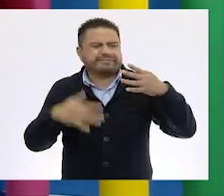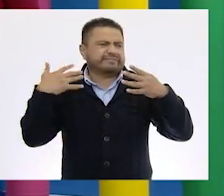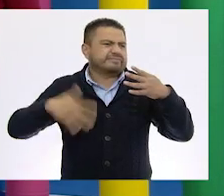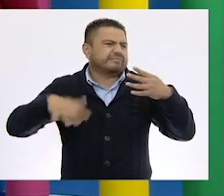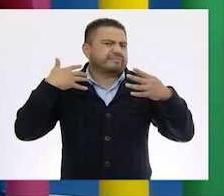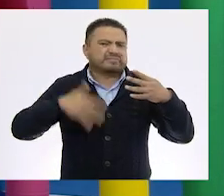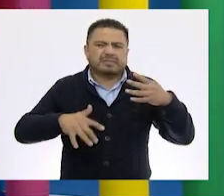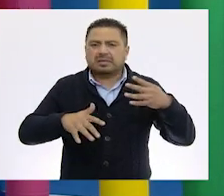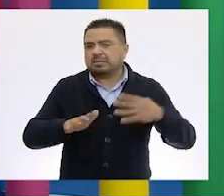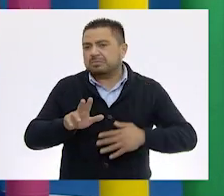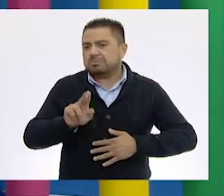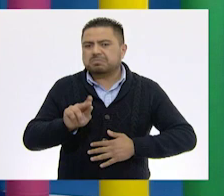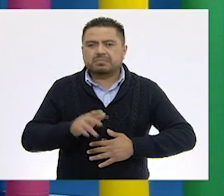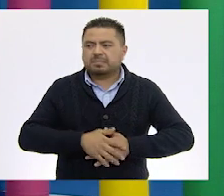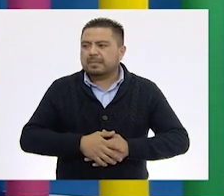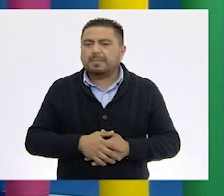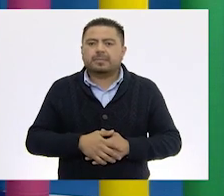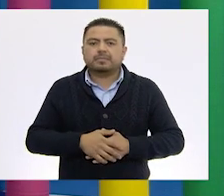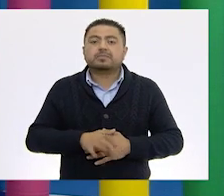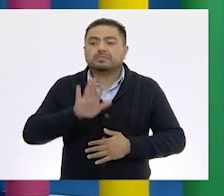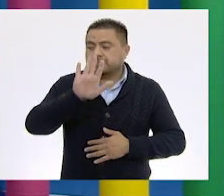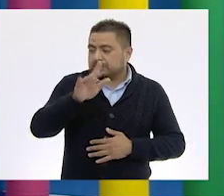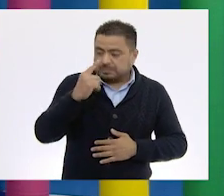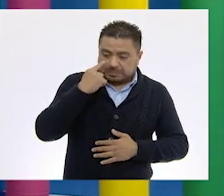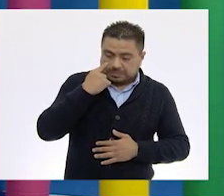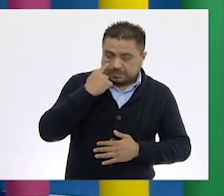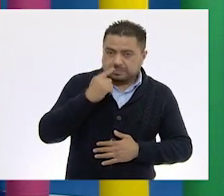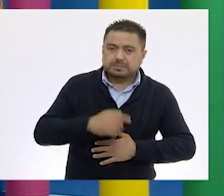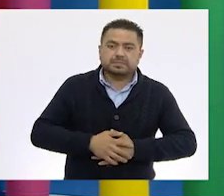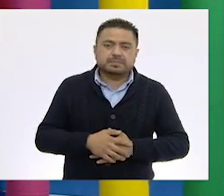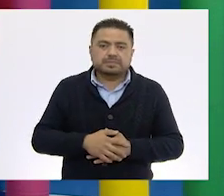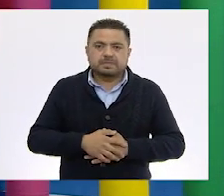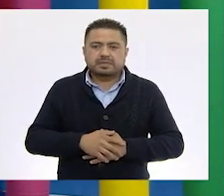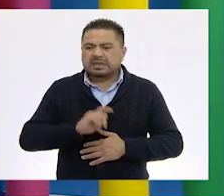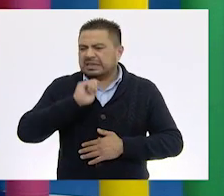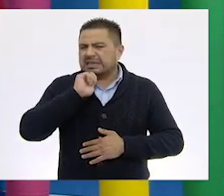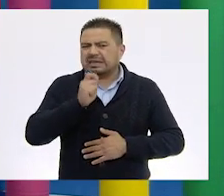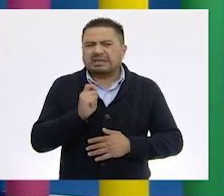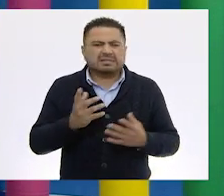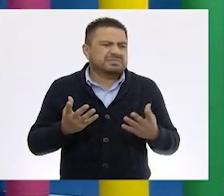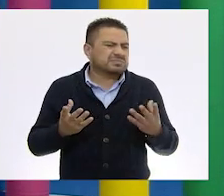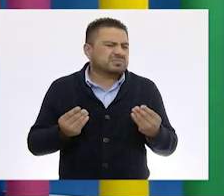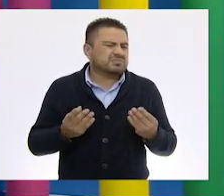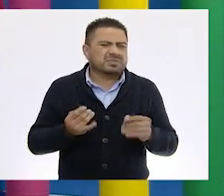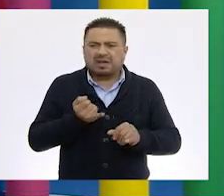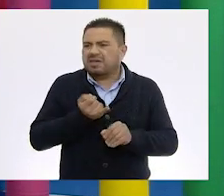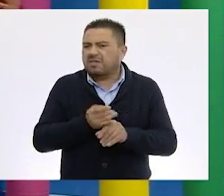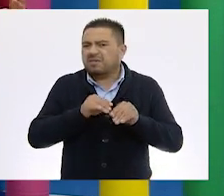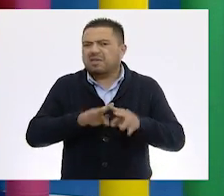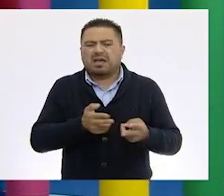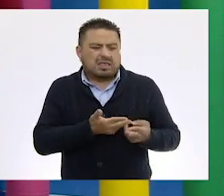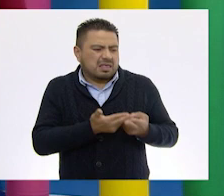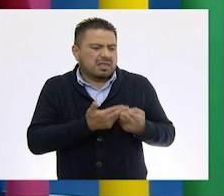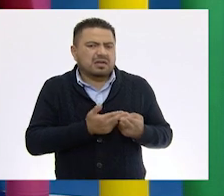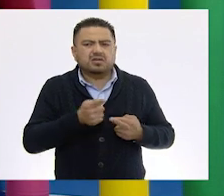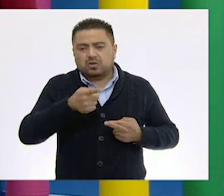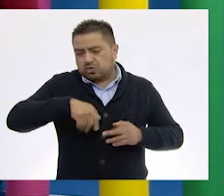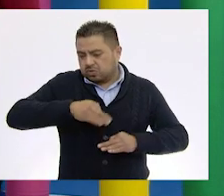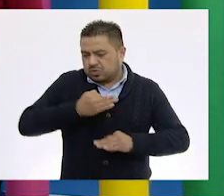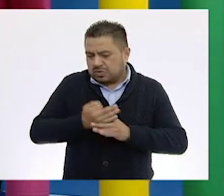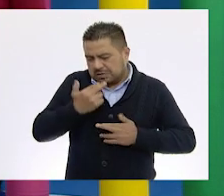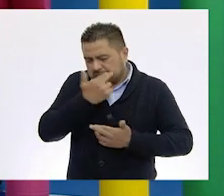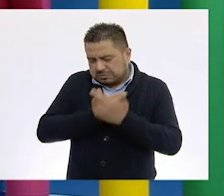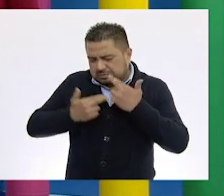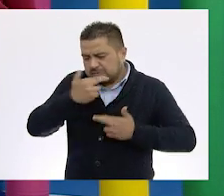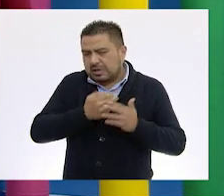a todos. Verán, detectives, que hay una gran cantidad de información que vamos a ir revisando con